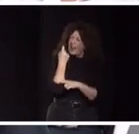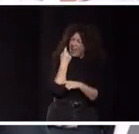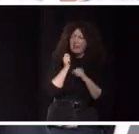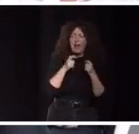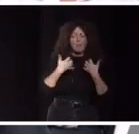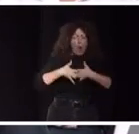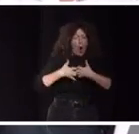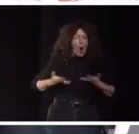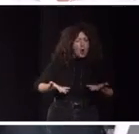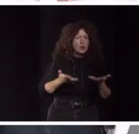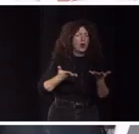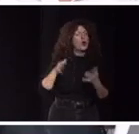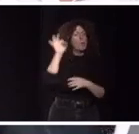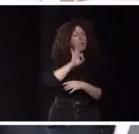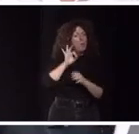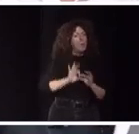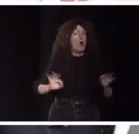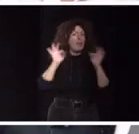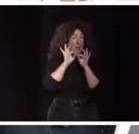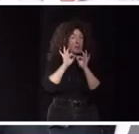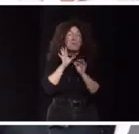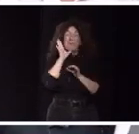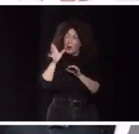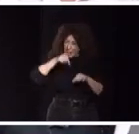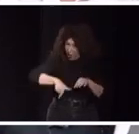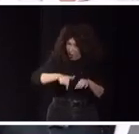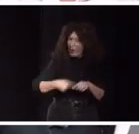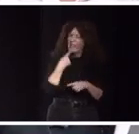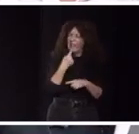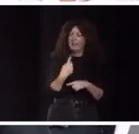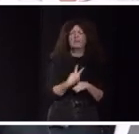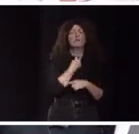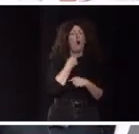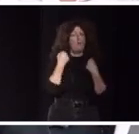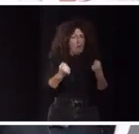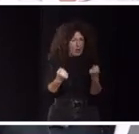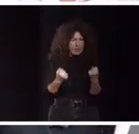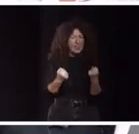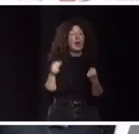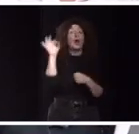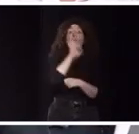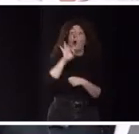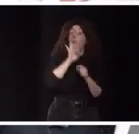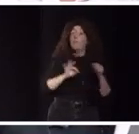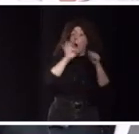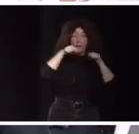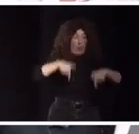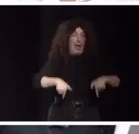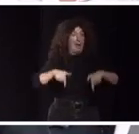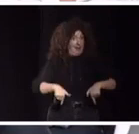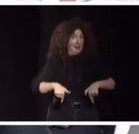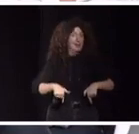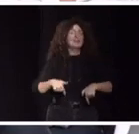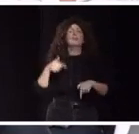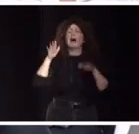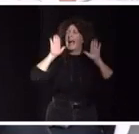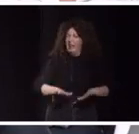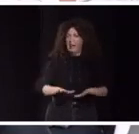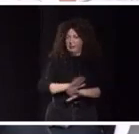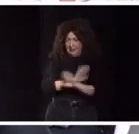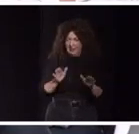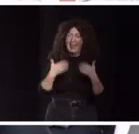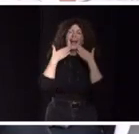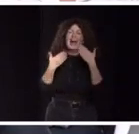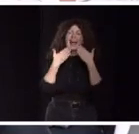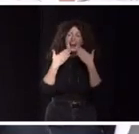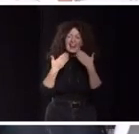motor Podemos. Y por eso vamos a decirles hoy muy fuerte a todos que Podemos está aquí y va a quedarse.